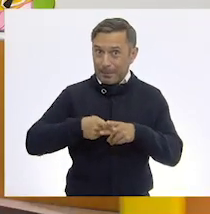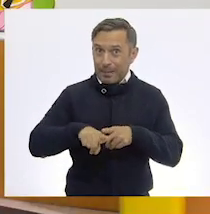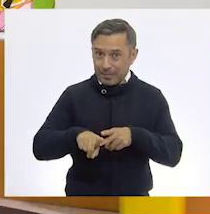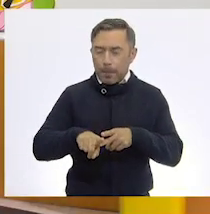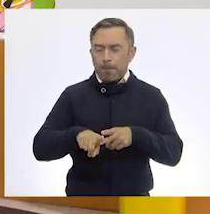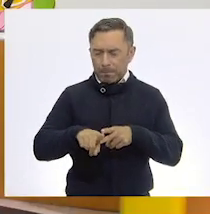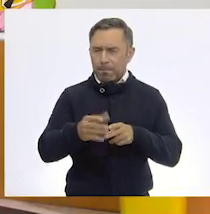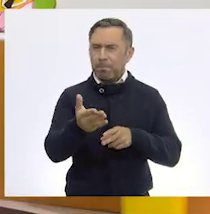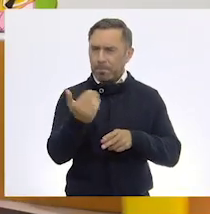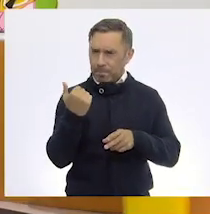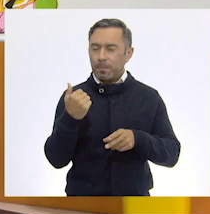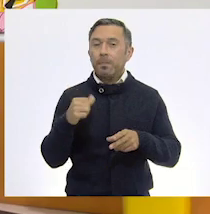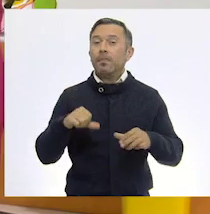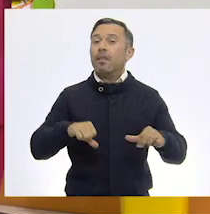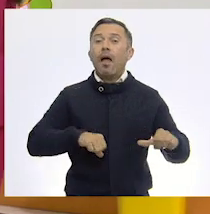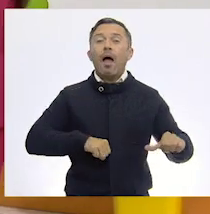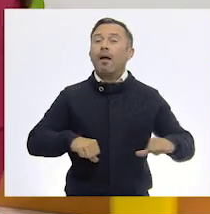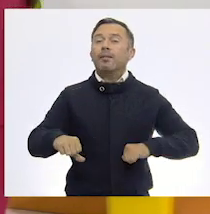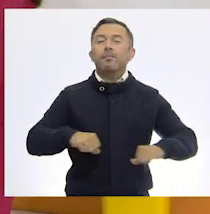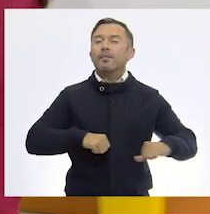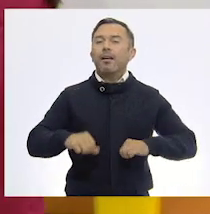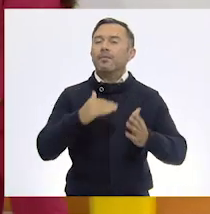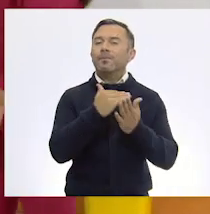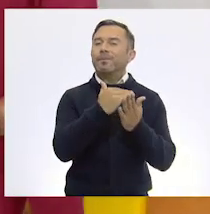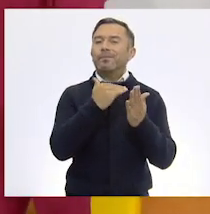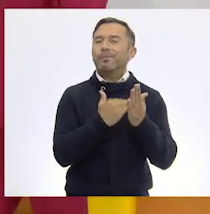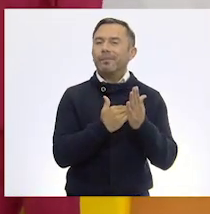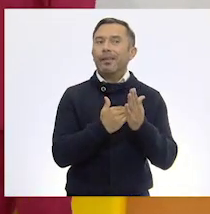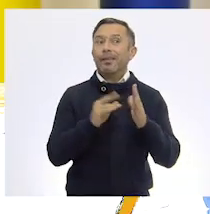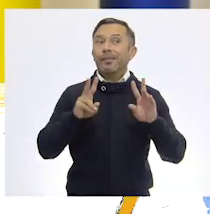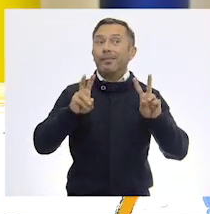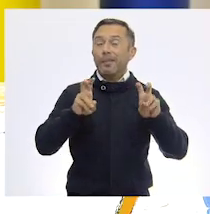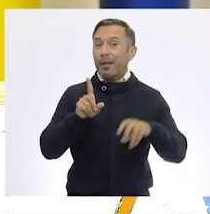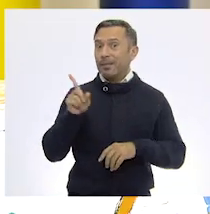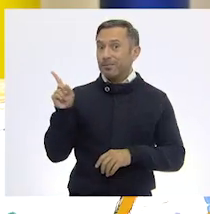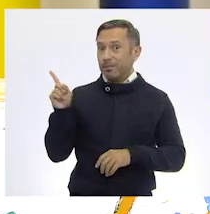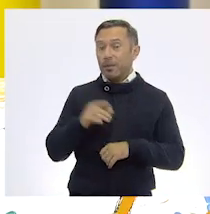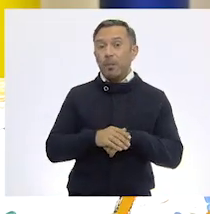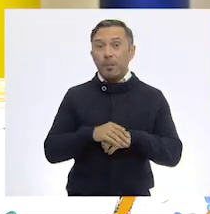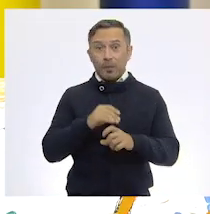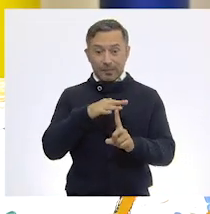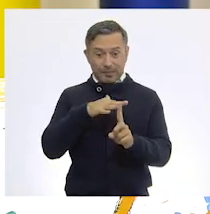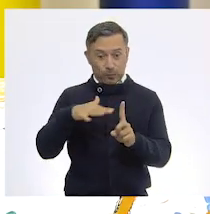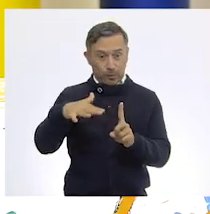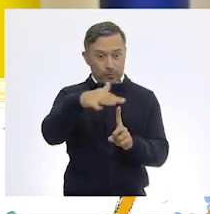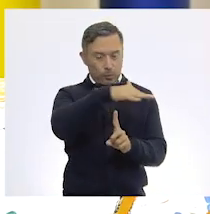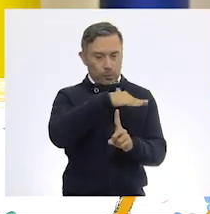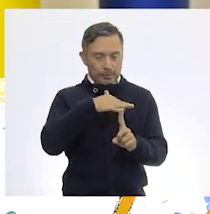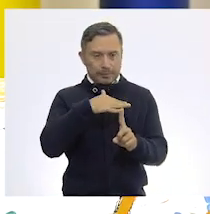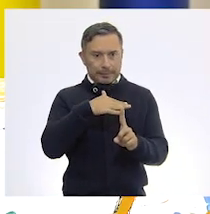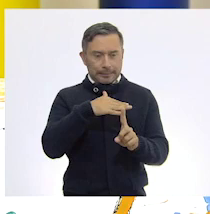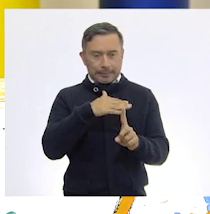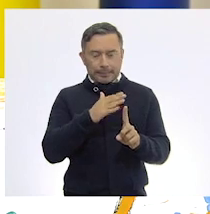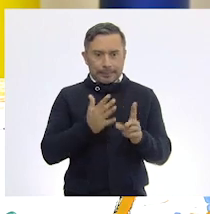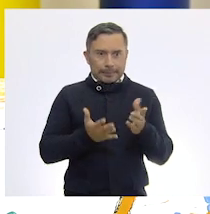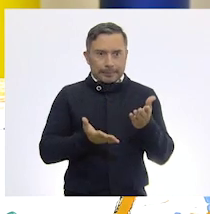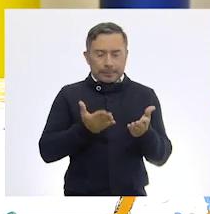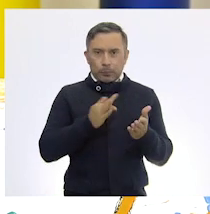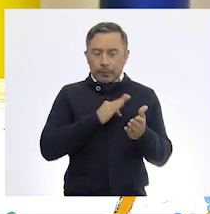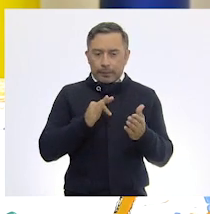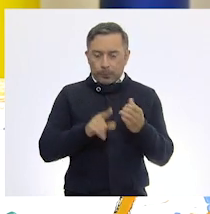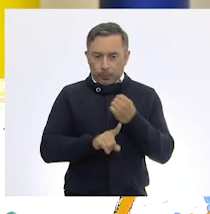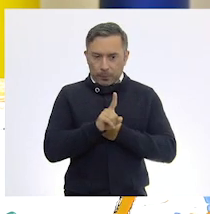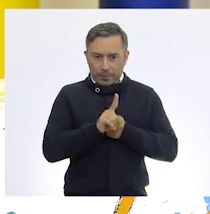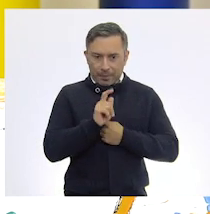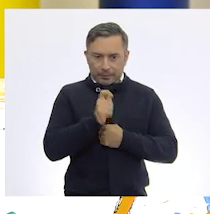una actividad llamada Resolviendo Situaciones? ¡Guau! Eso suena como de